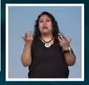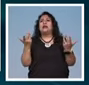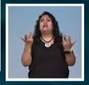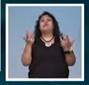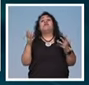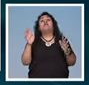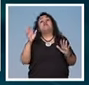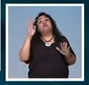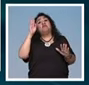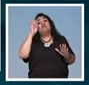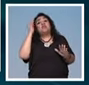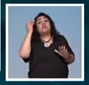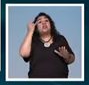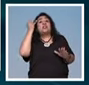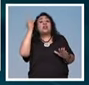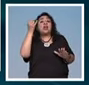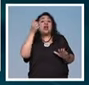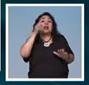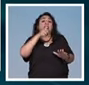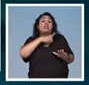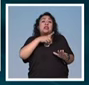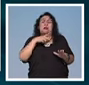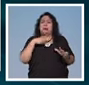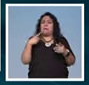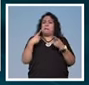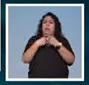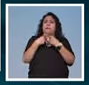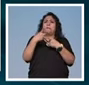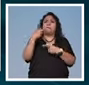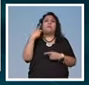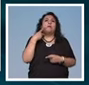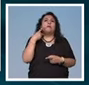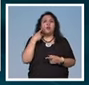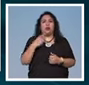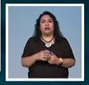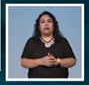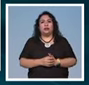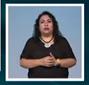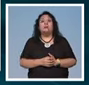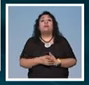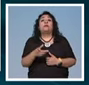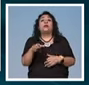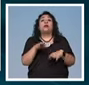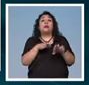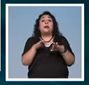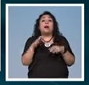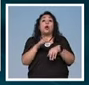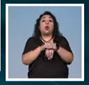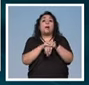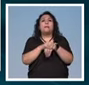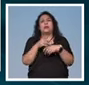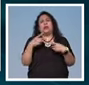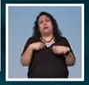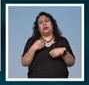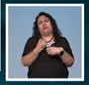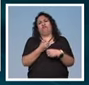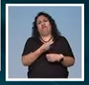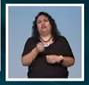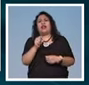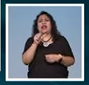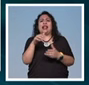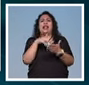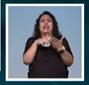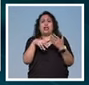las oposiciones ideológicas y de las contradicciones políticas. Trabajó y fue amigo de grandes personajes de la